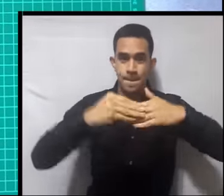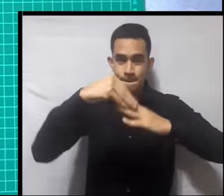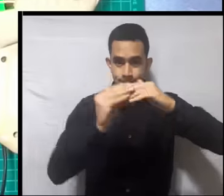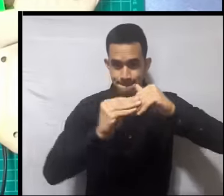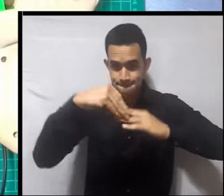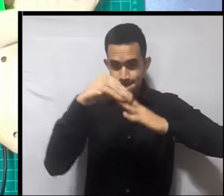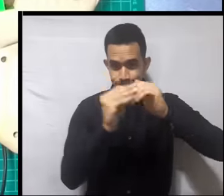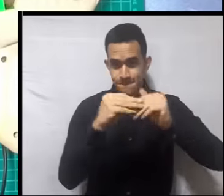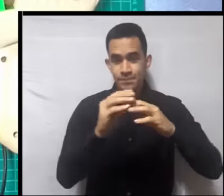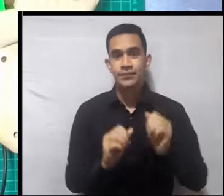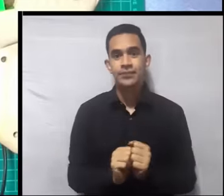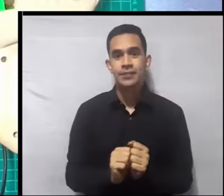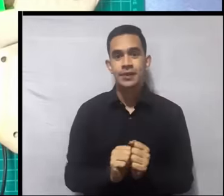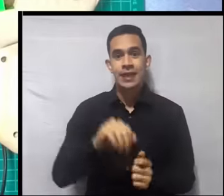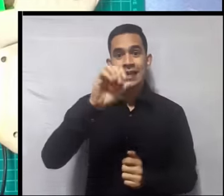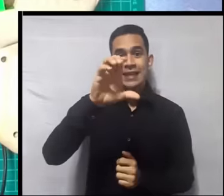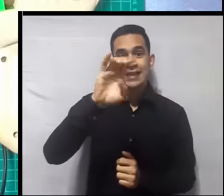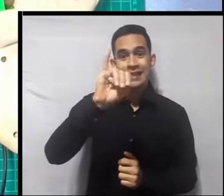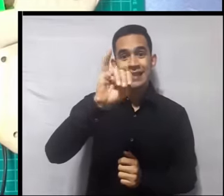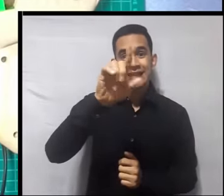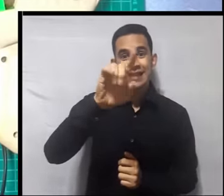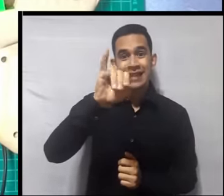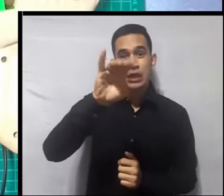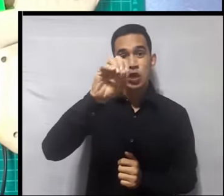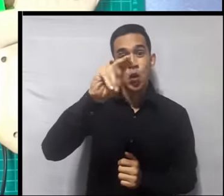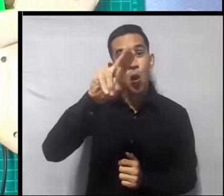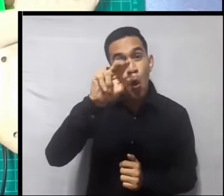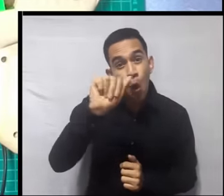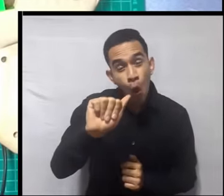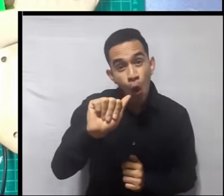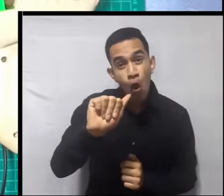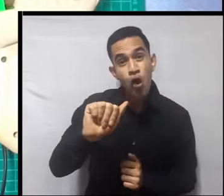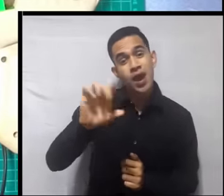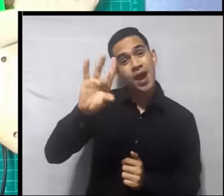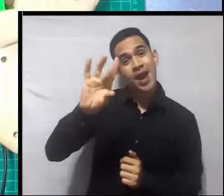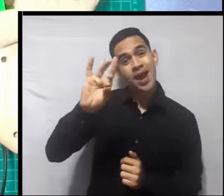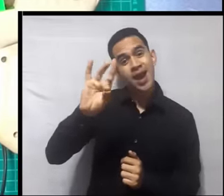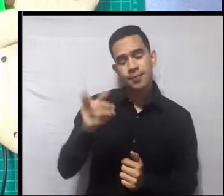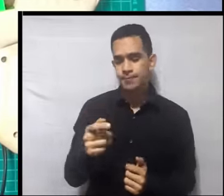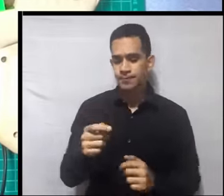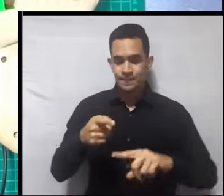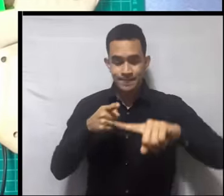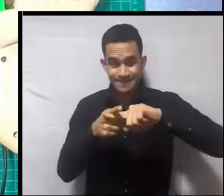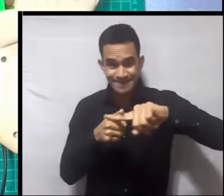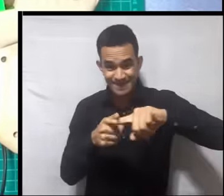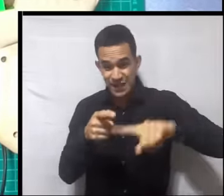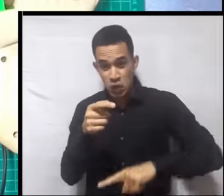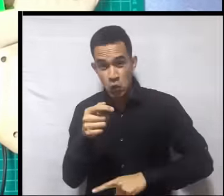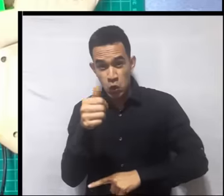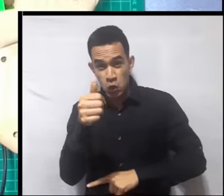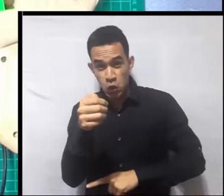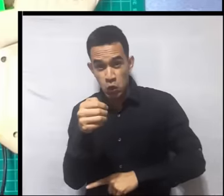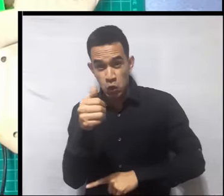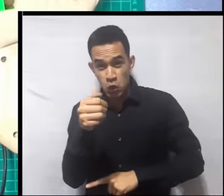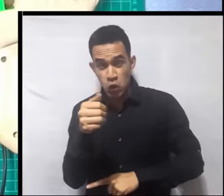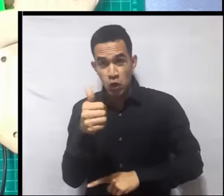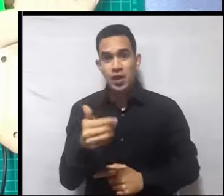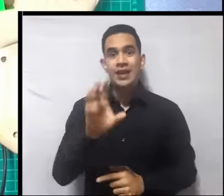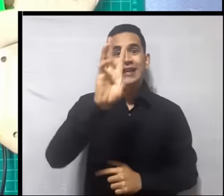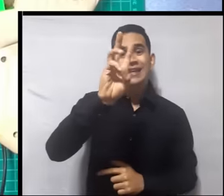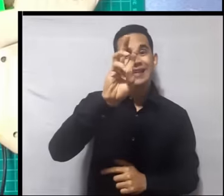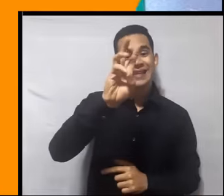tapones, silicona líquida o caliente, un cúter, 6 a 9 ligas de